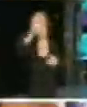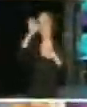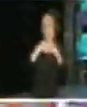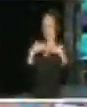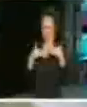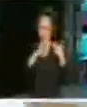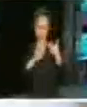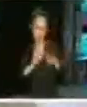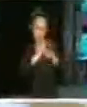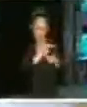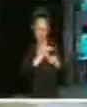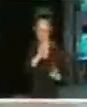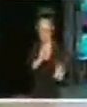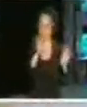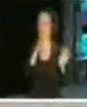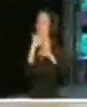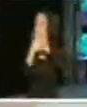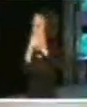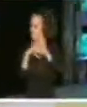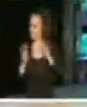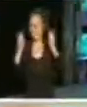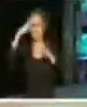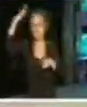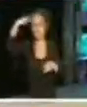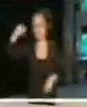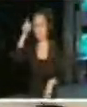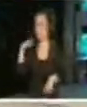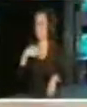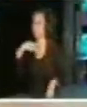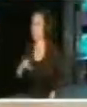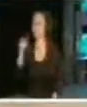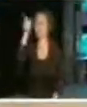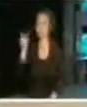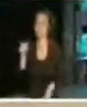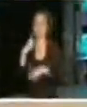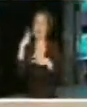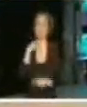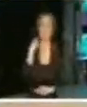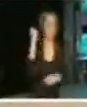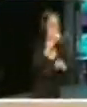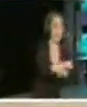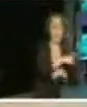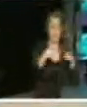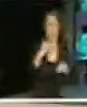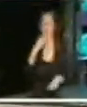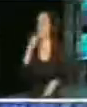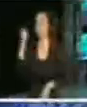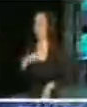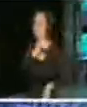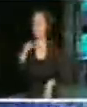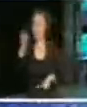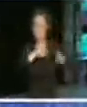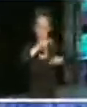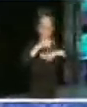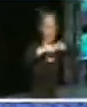No, no, no, no, mantenga usted la ilusión. Pensionista, varado, incluso canario. Los que buscan petróleo en aguas canarias. Me cago